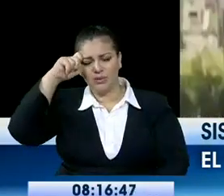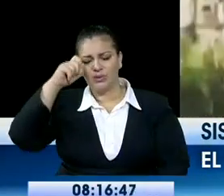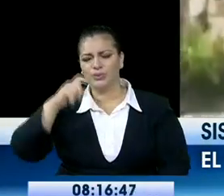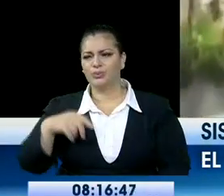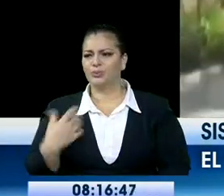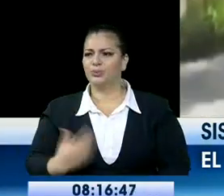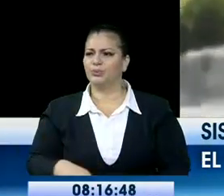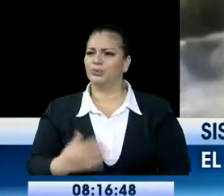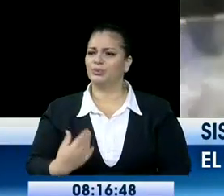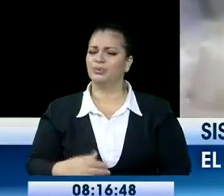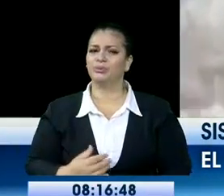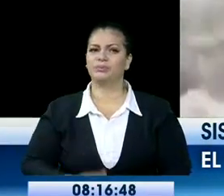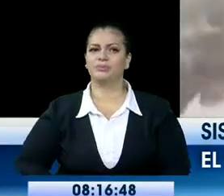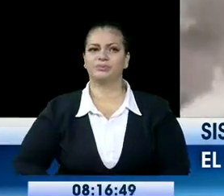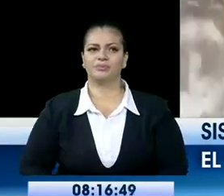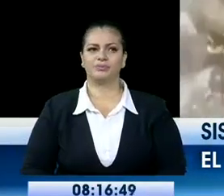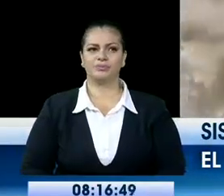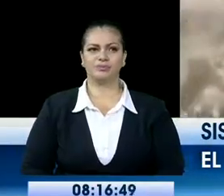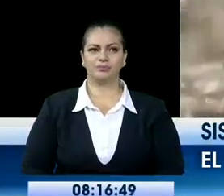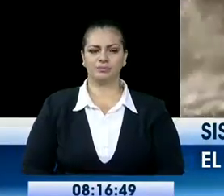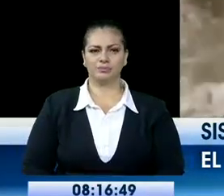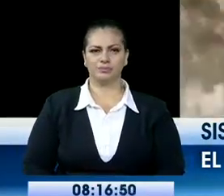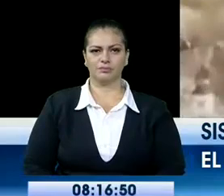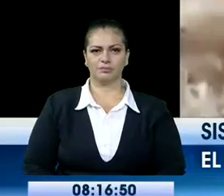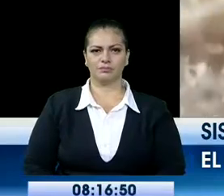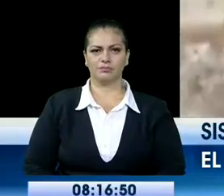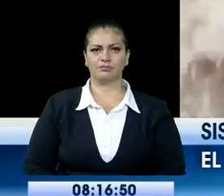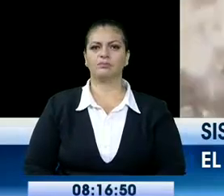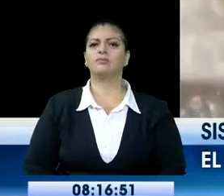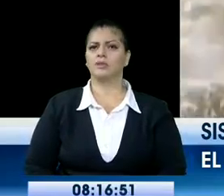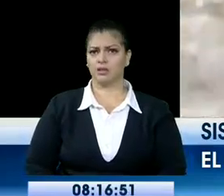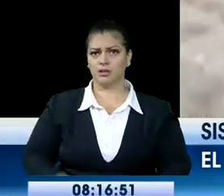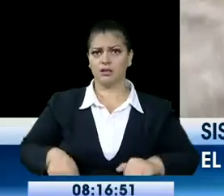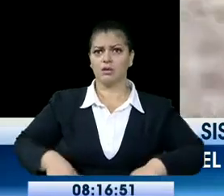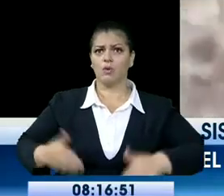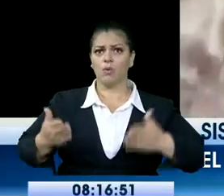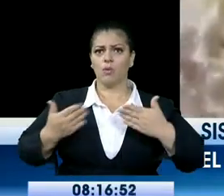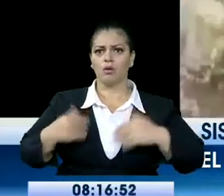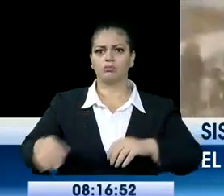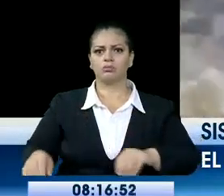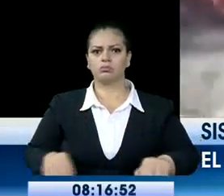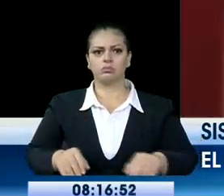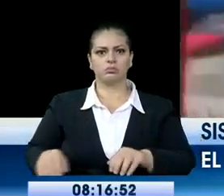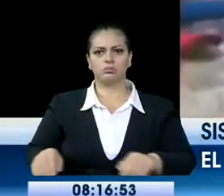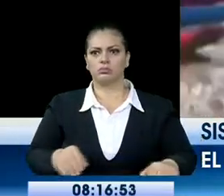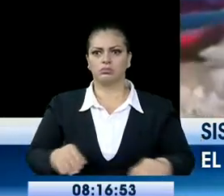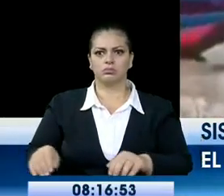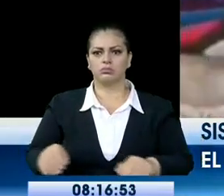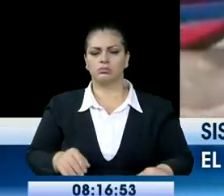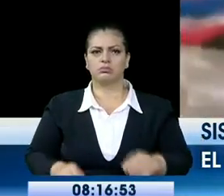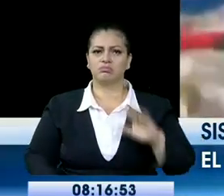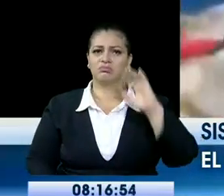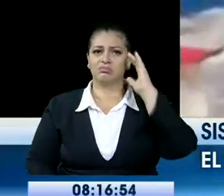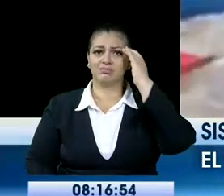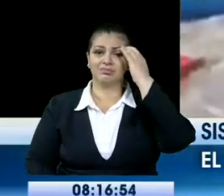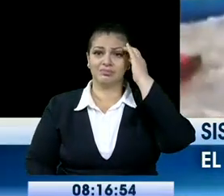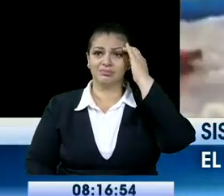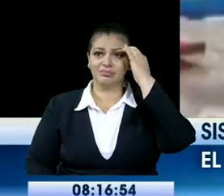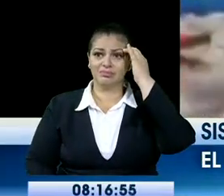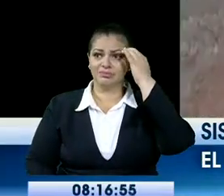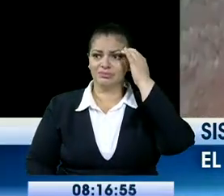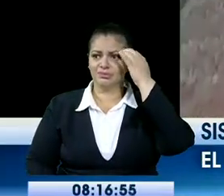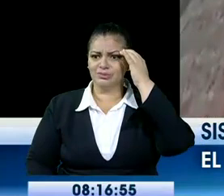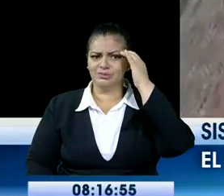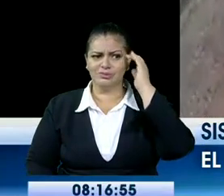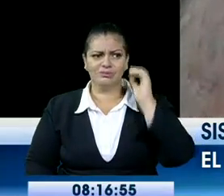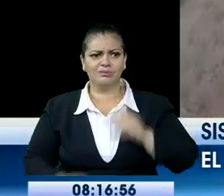varias estructuras de edificios céntricos de la ciudad, muertos también. Y no olvidemos, mira, nuestro episodio fue